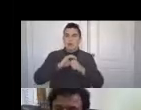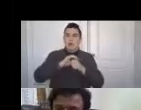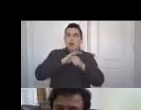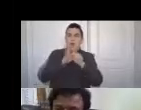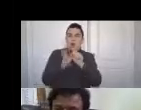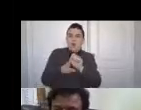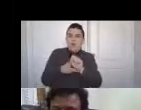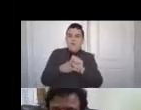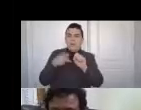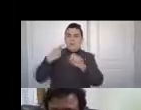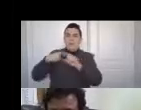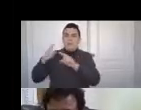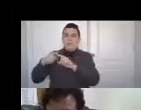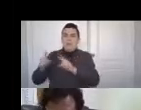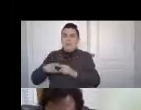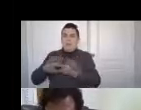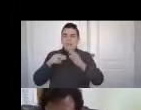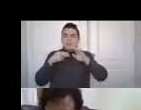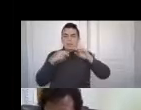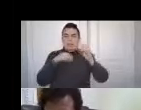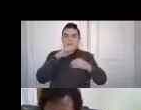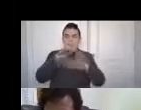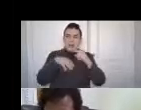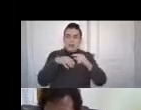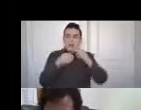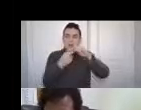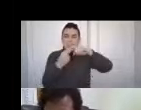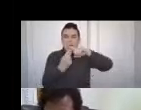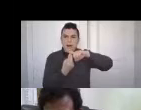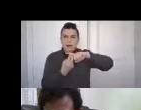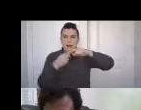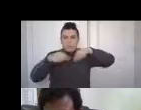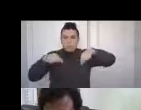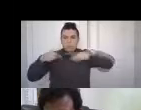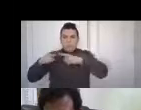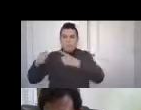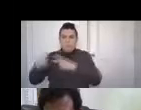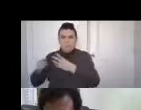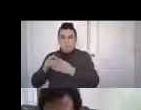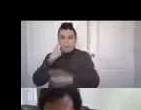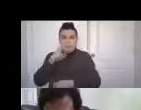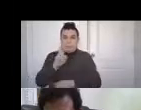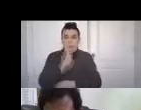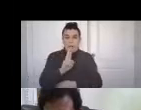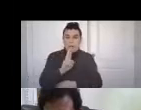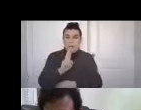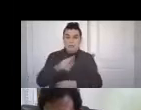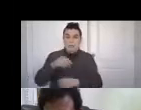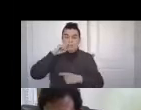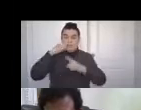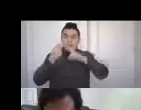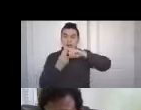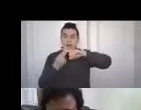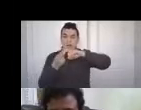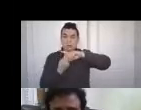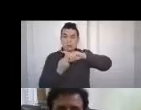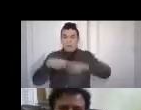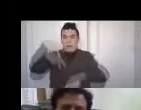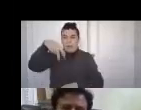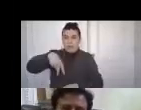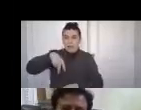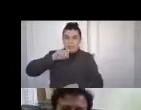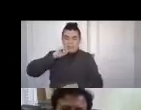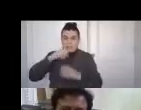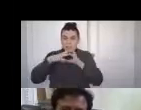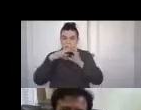en diferentes especies de murciélago. Aquí el R, ¿cierto?, son los murciélagos, y el M son los pangolines. Y